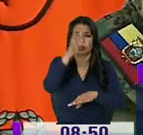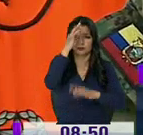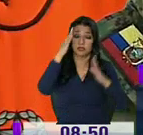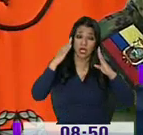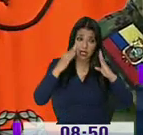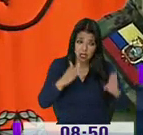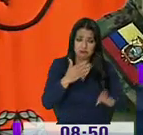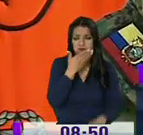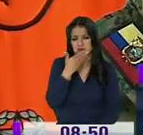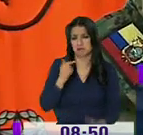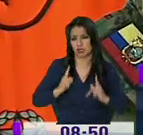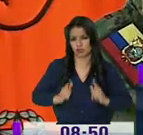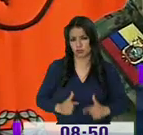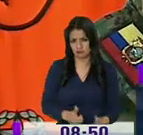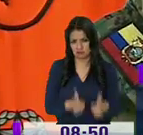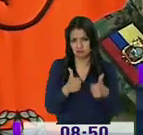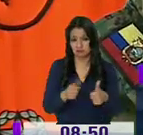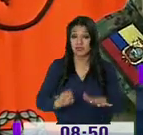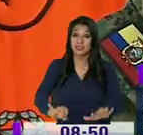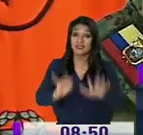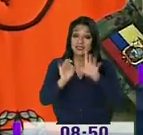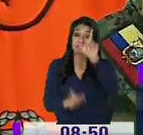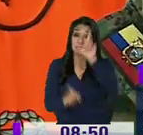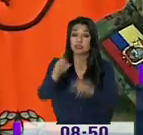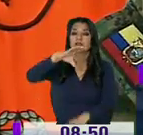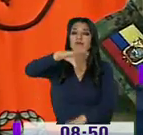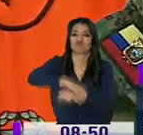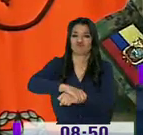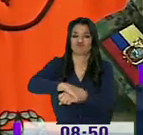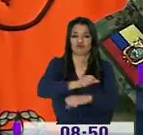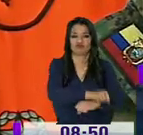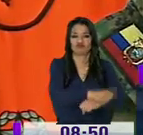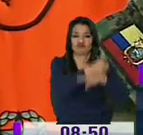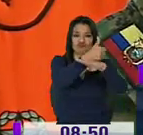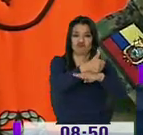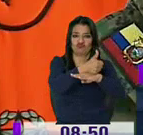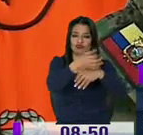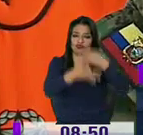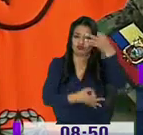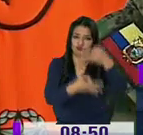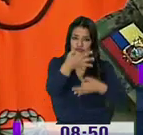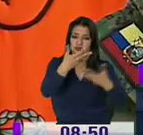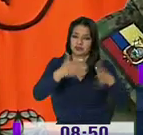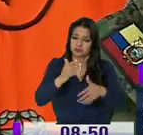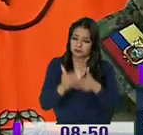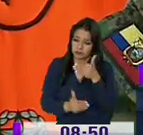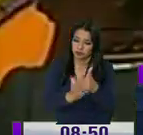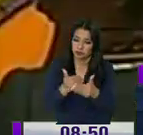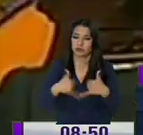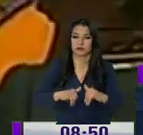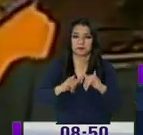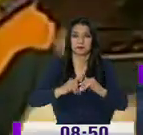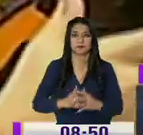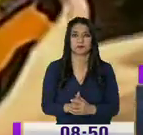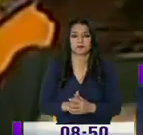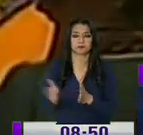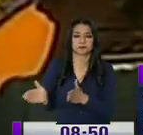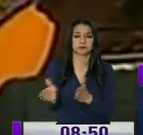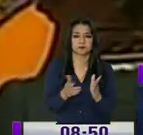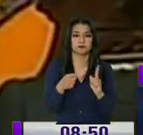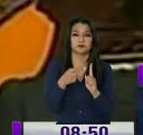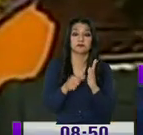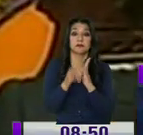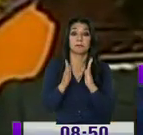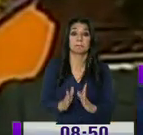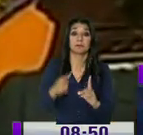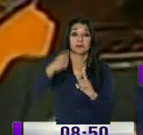condiciones, y 7 personal detenido que ha sido puesto a órdenes de la justicia a través de los protocolos. Por otra parte, la ministra informó